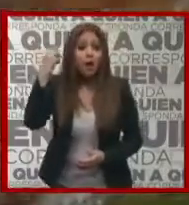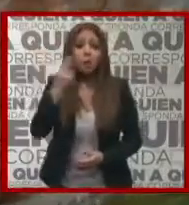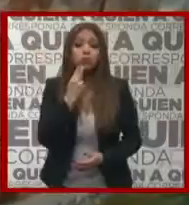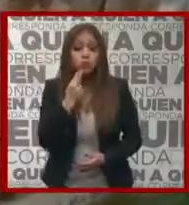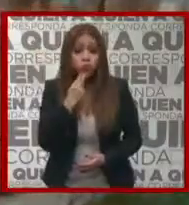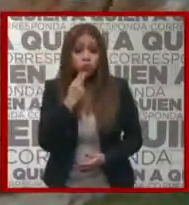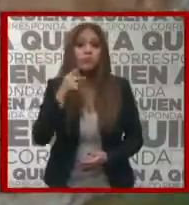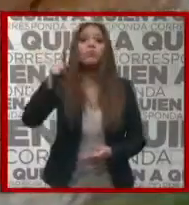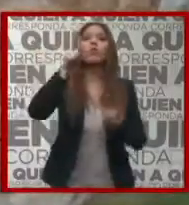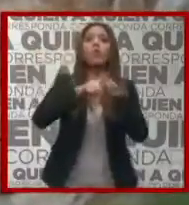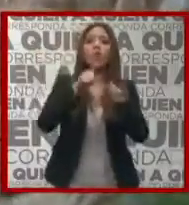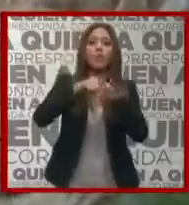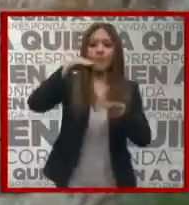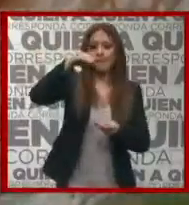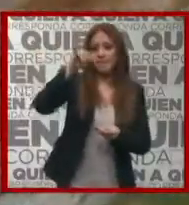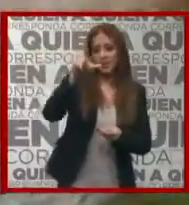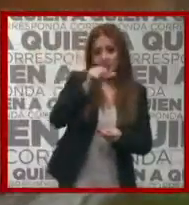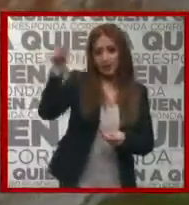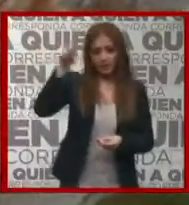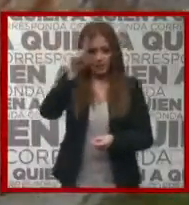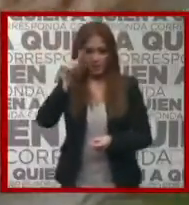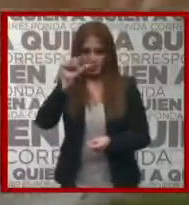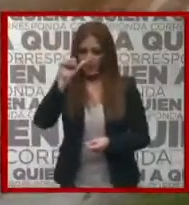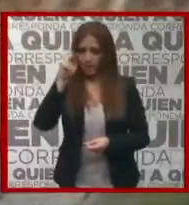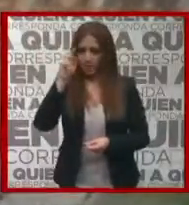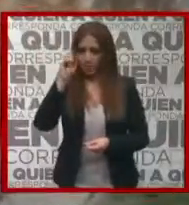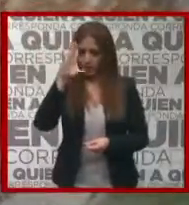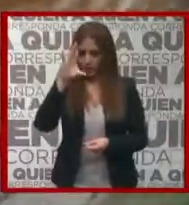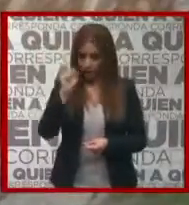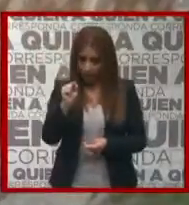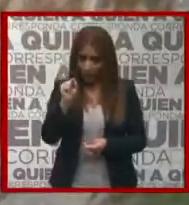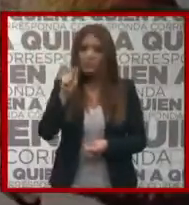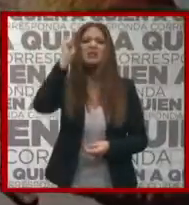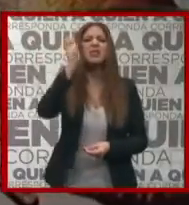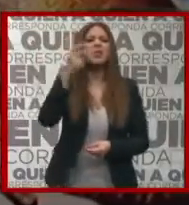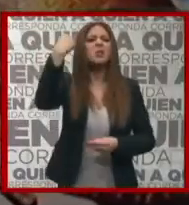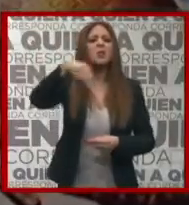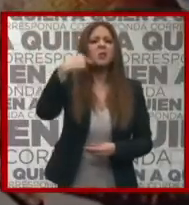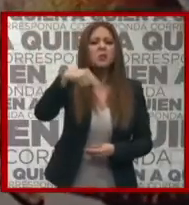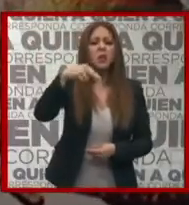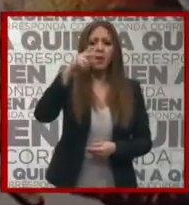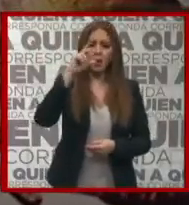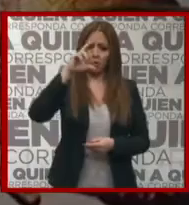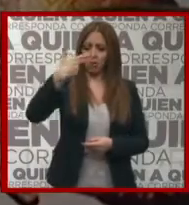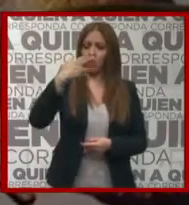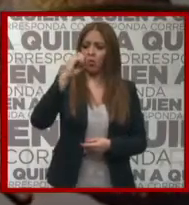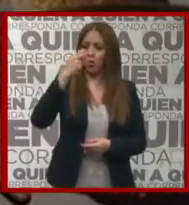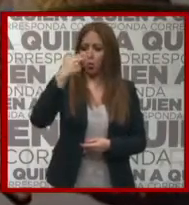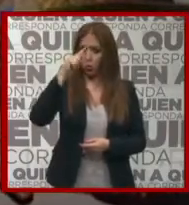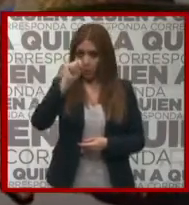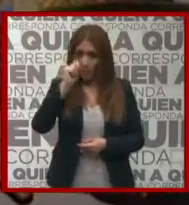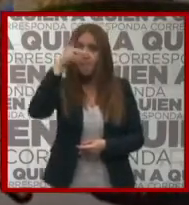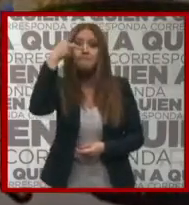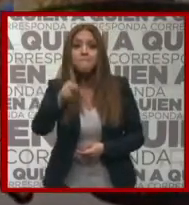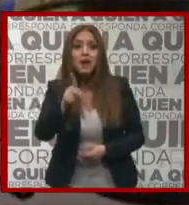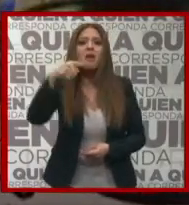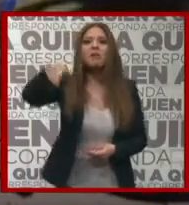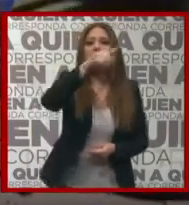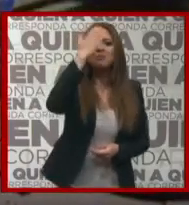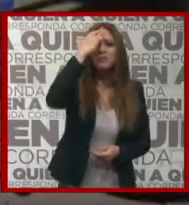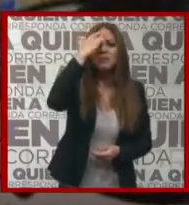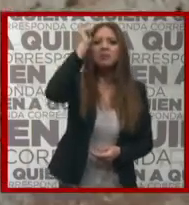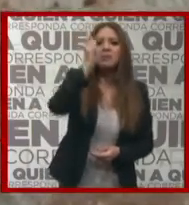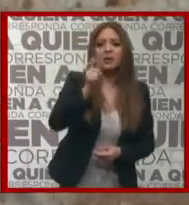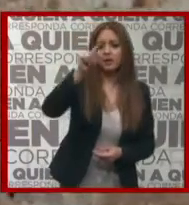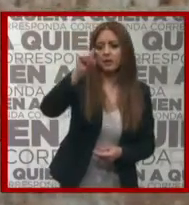todo en las regiones mixtecas y zapotecas. Su nombre en lengua zapoteca es cujup, pero actualmente es más conocida como